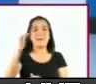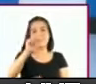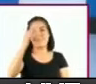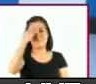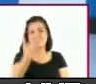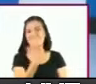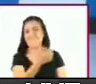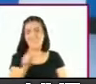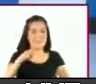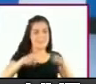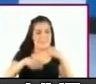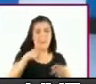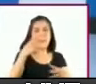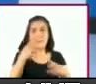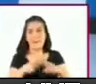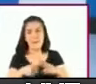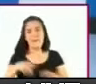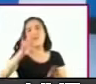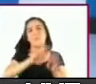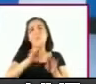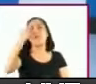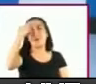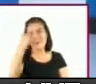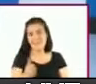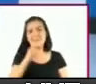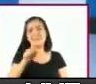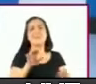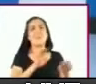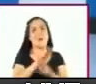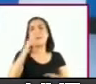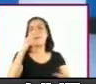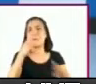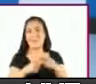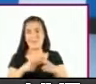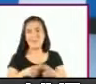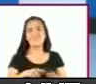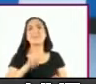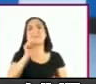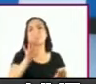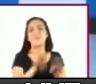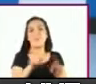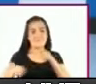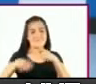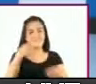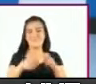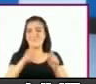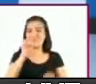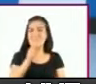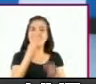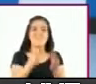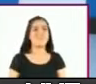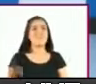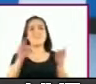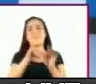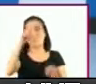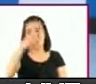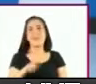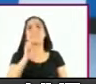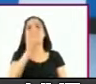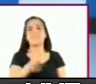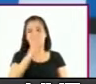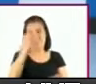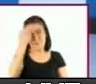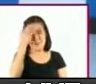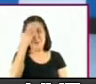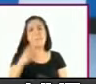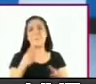nuestras habilidades de cálculo, razonamiento y lógica matemática, que son habilidades indispensables para adquirir